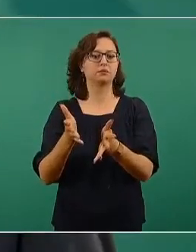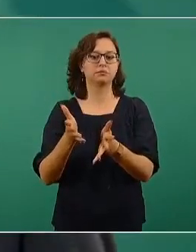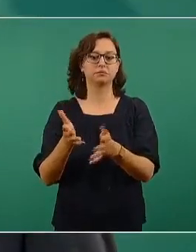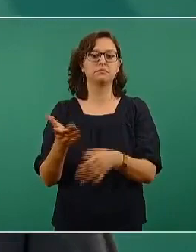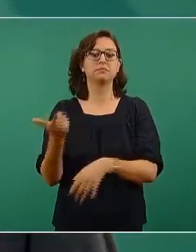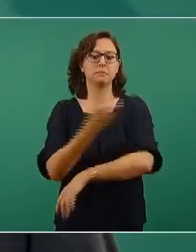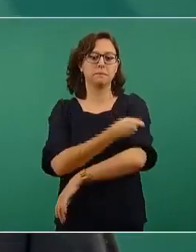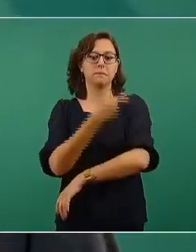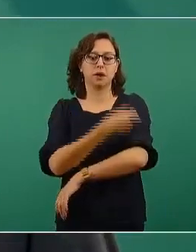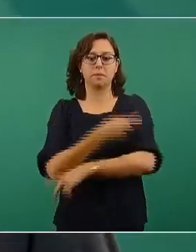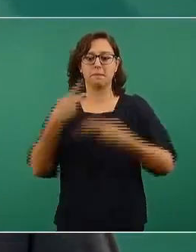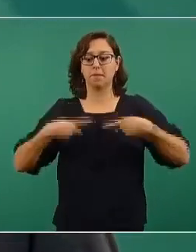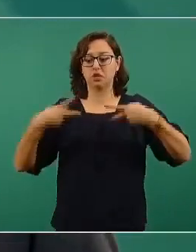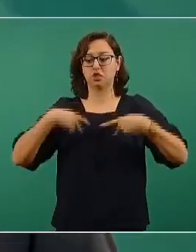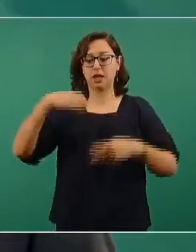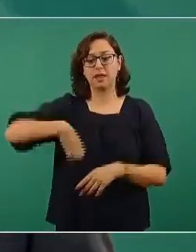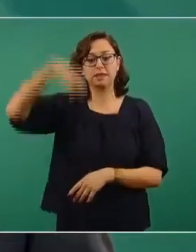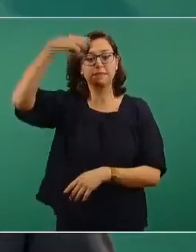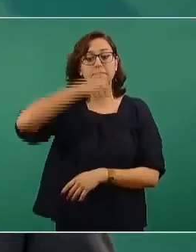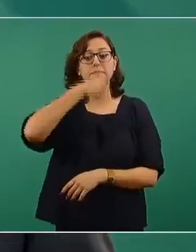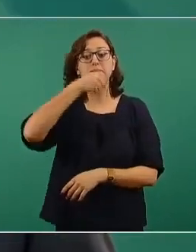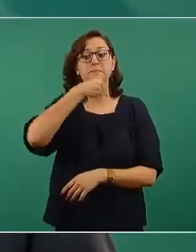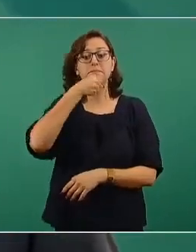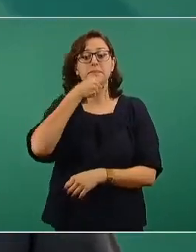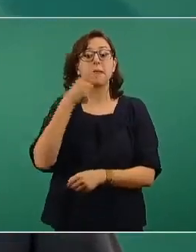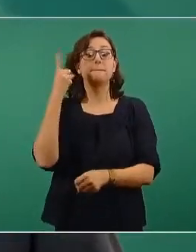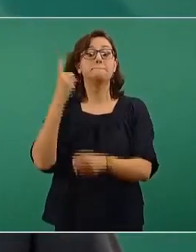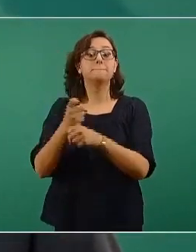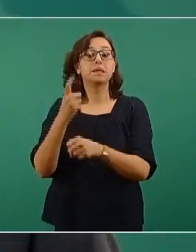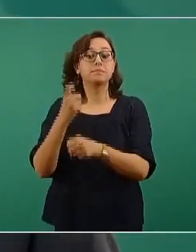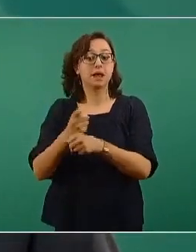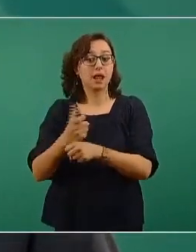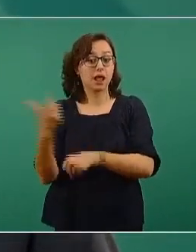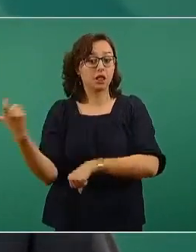con la vacunación de adultos mayores con una